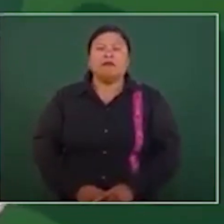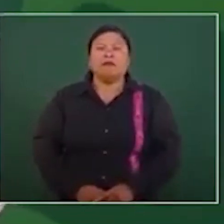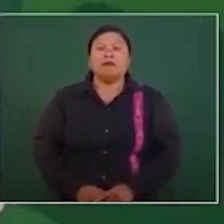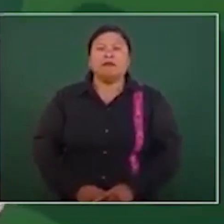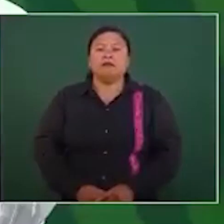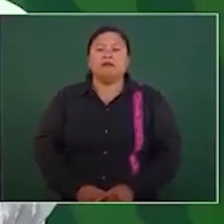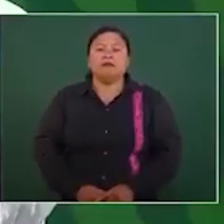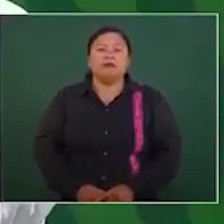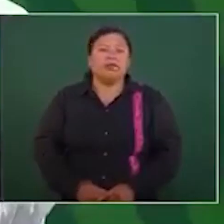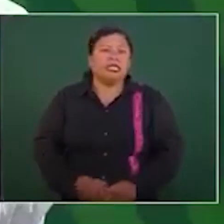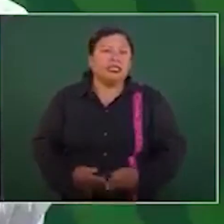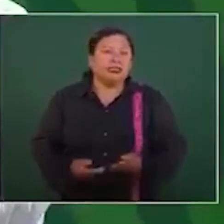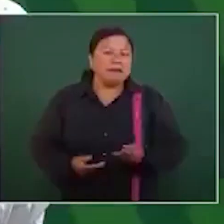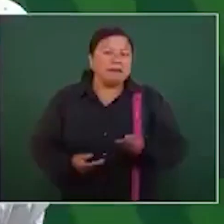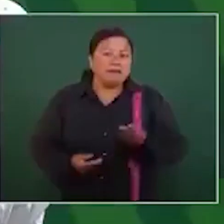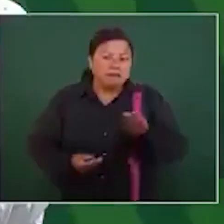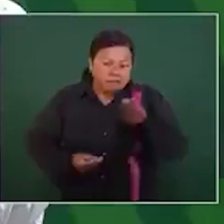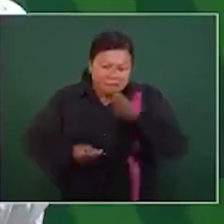comer